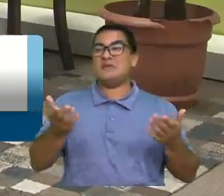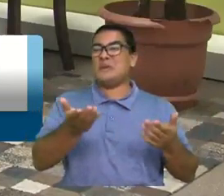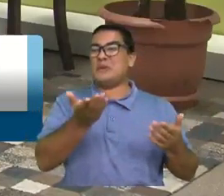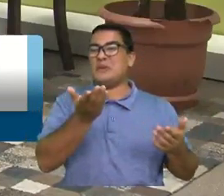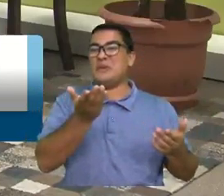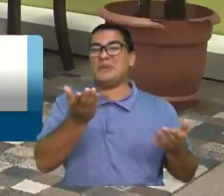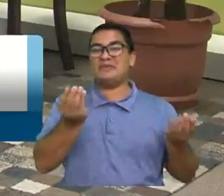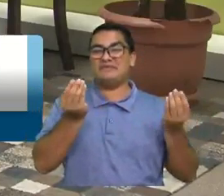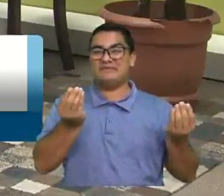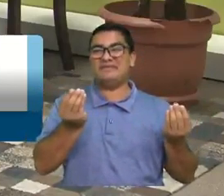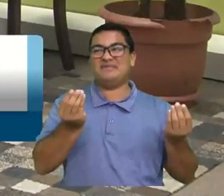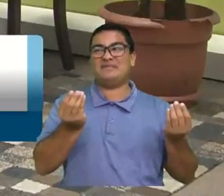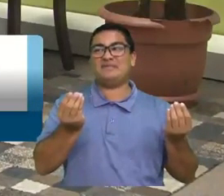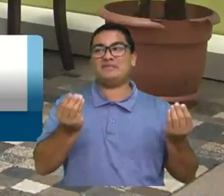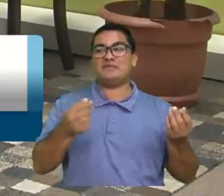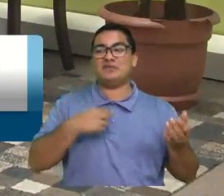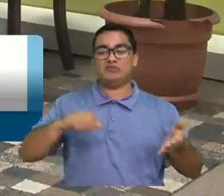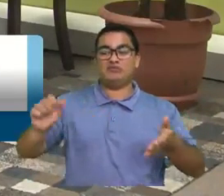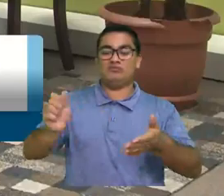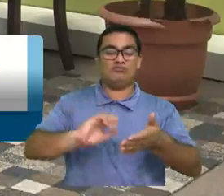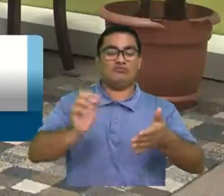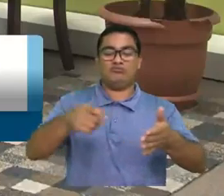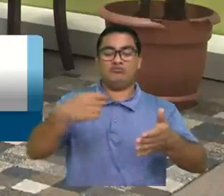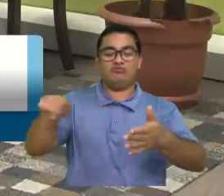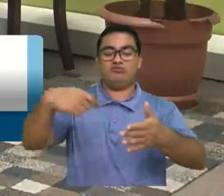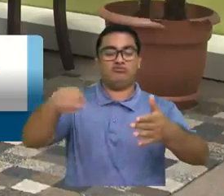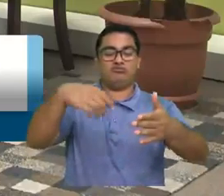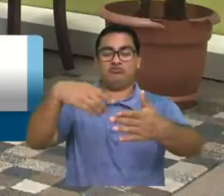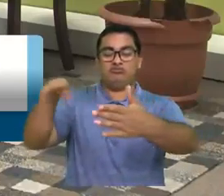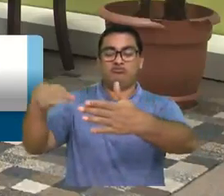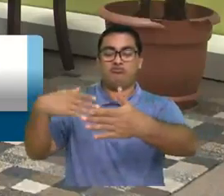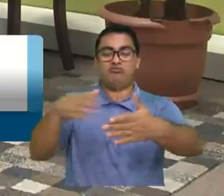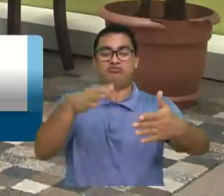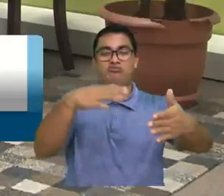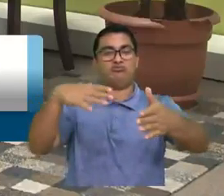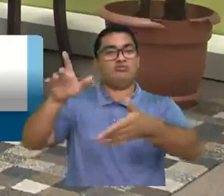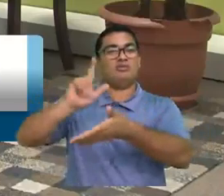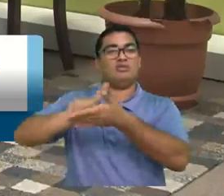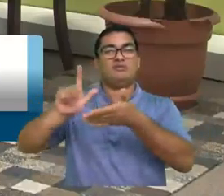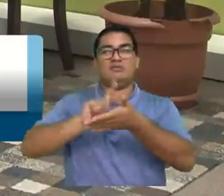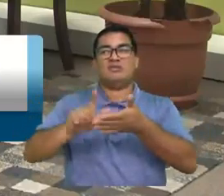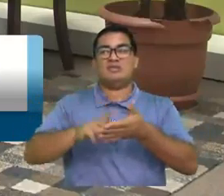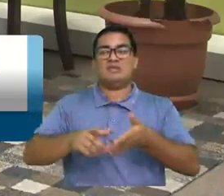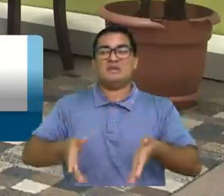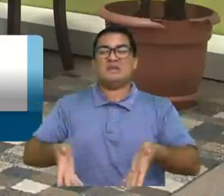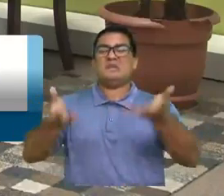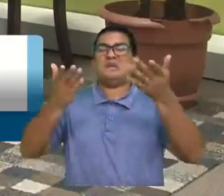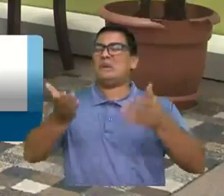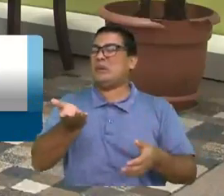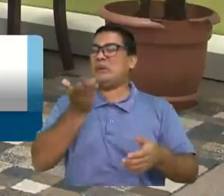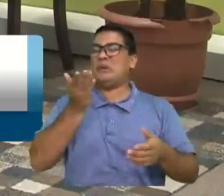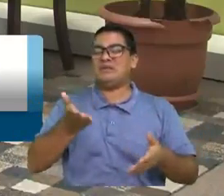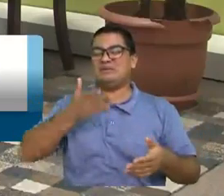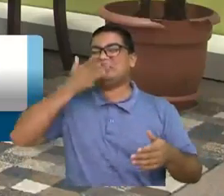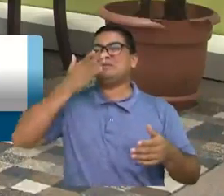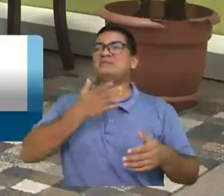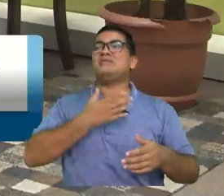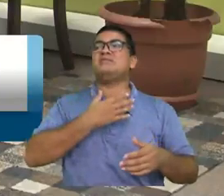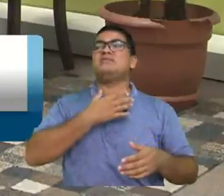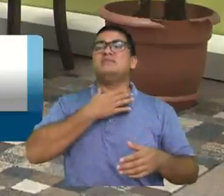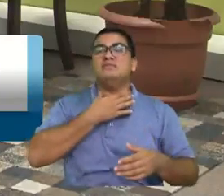casi... Entonces, cuando yo comienzo a limpiar, a sacudir, eso levanta el polvo y me puede